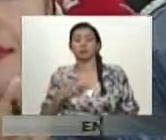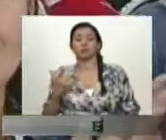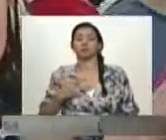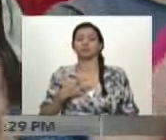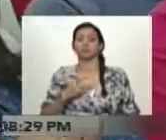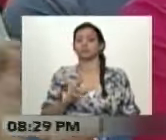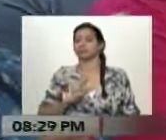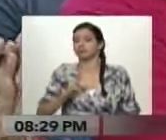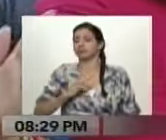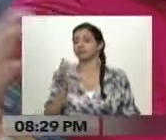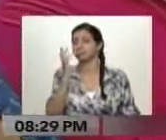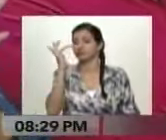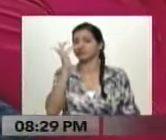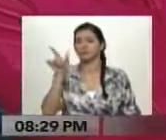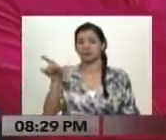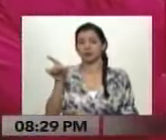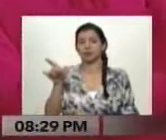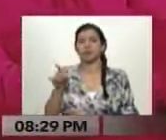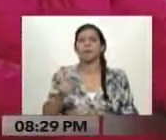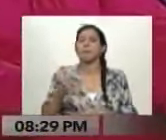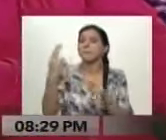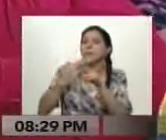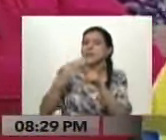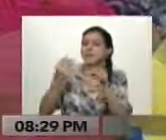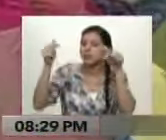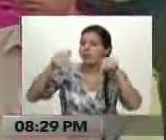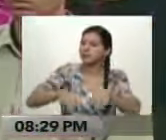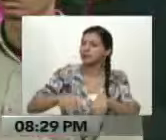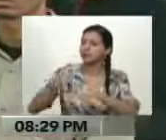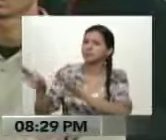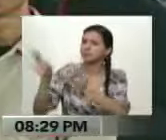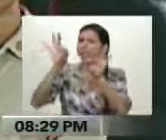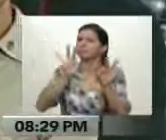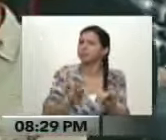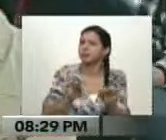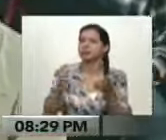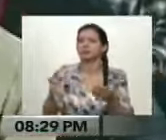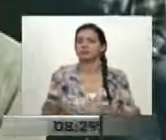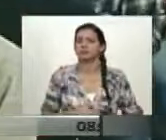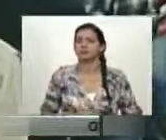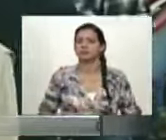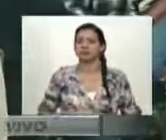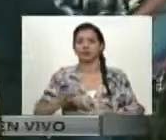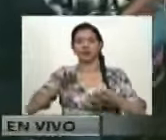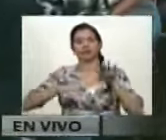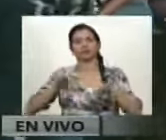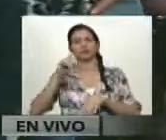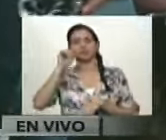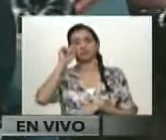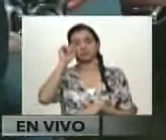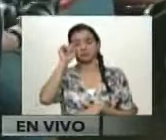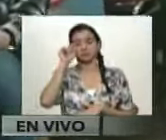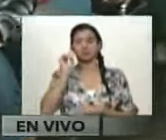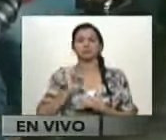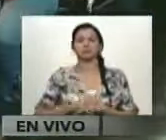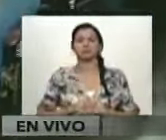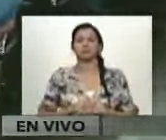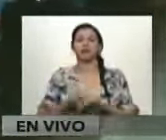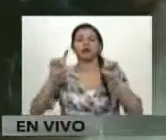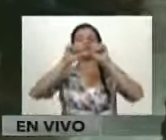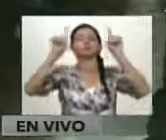la amenaza que han traído, porque a veces se queda, fíjense ustedes, se queda en un